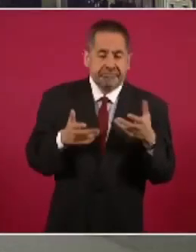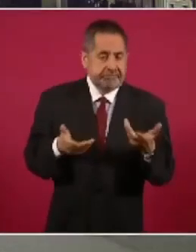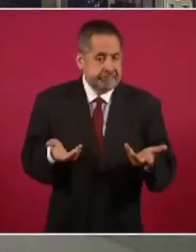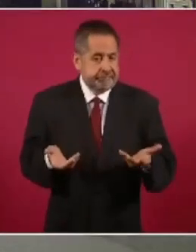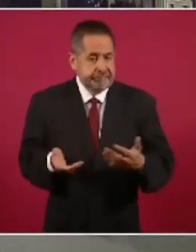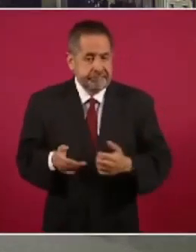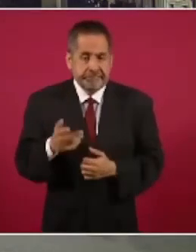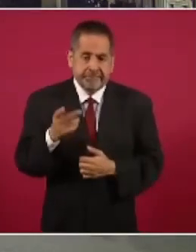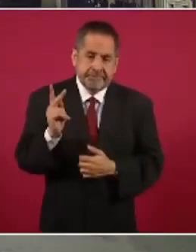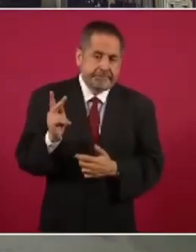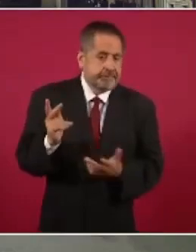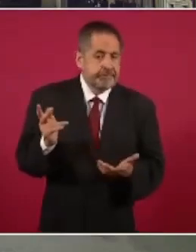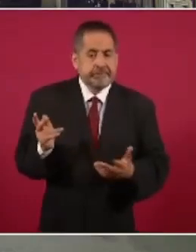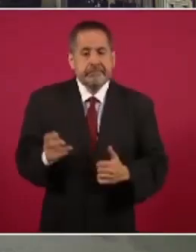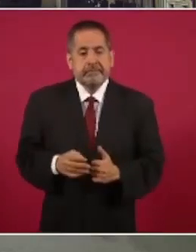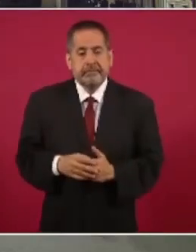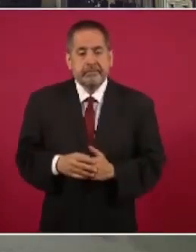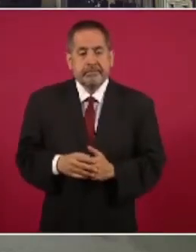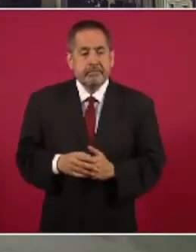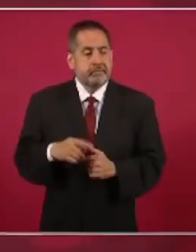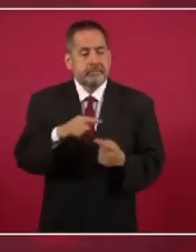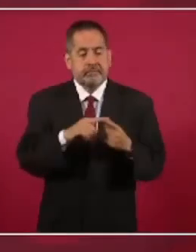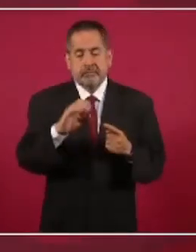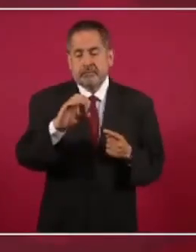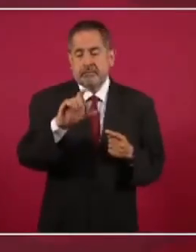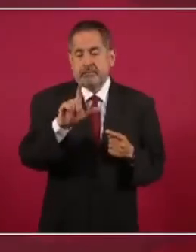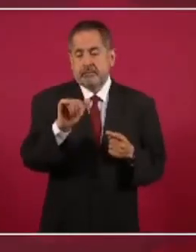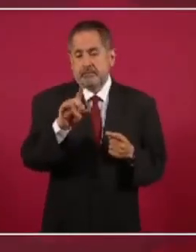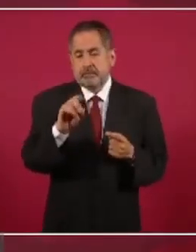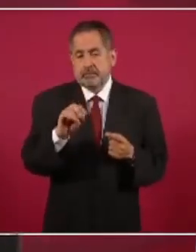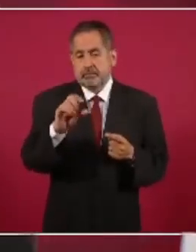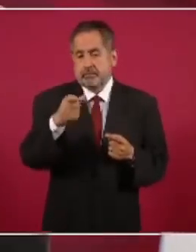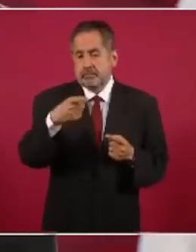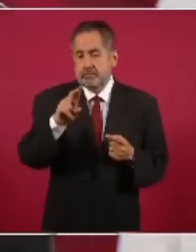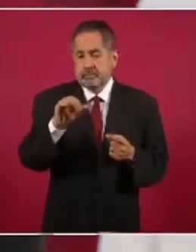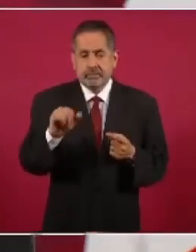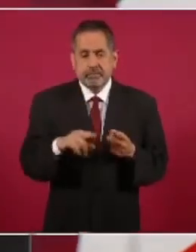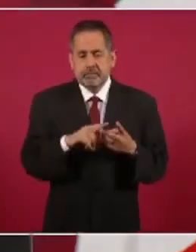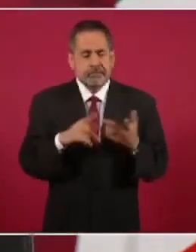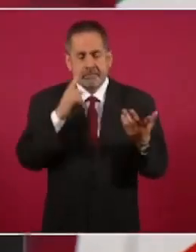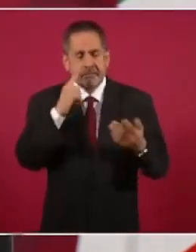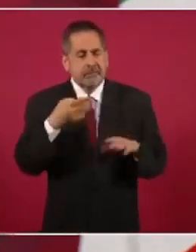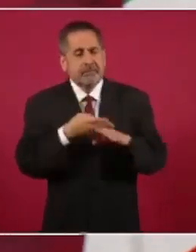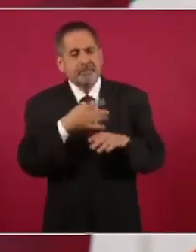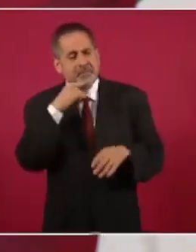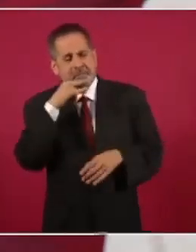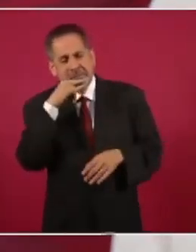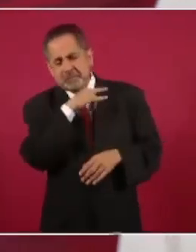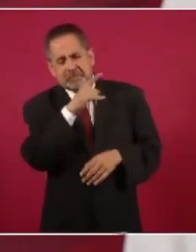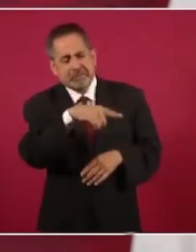Pero Claudia X González y además muy hipócritas,